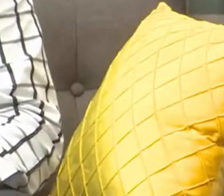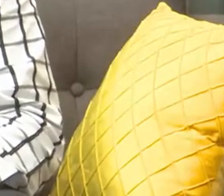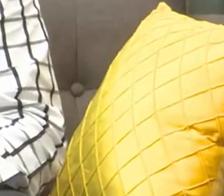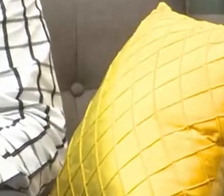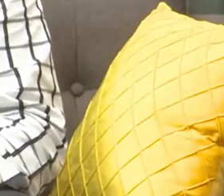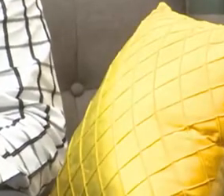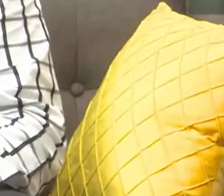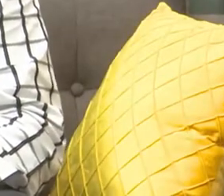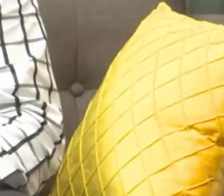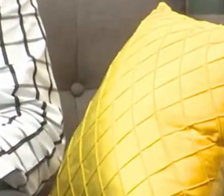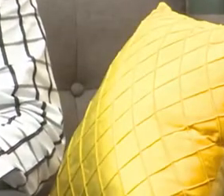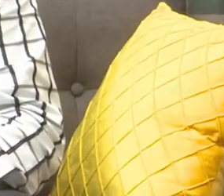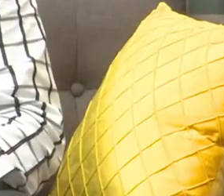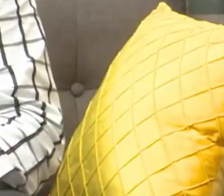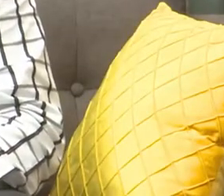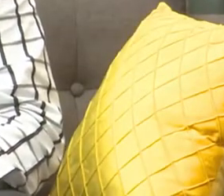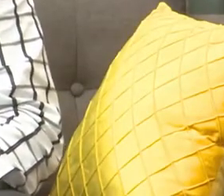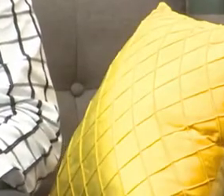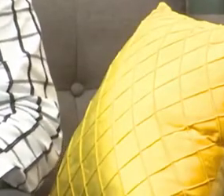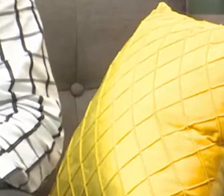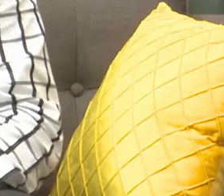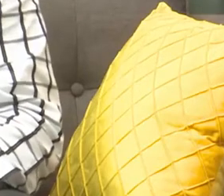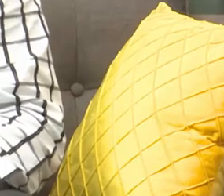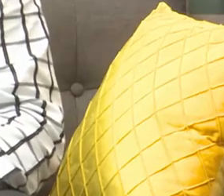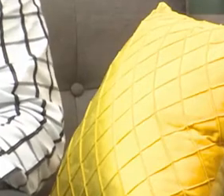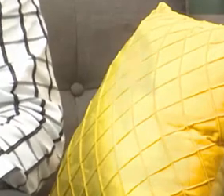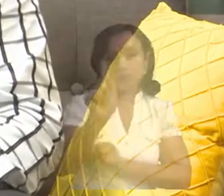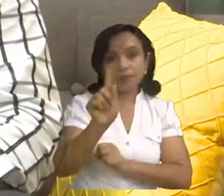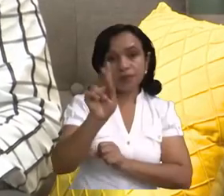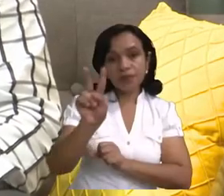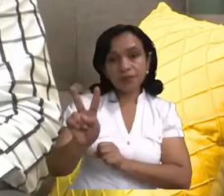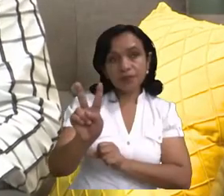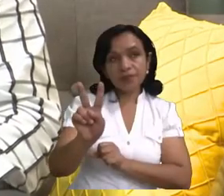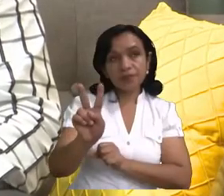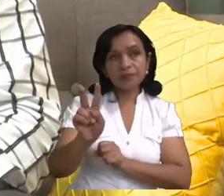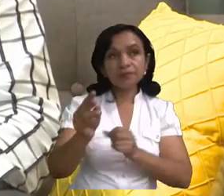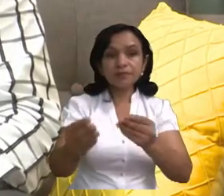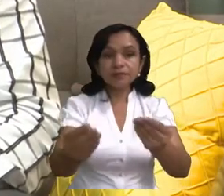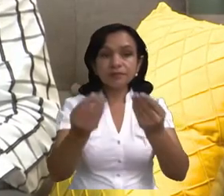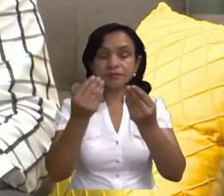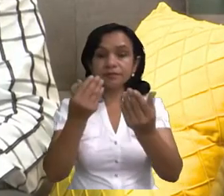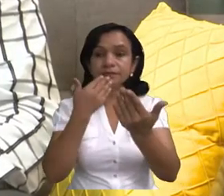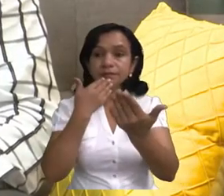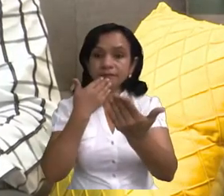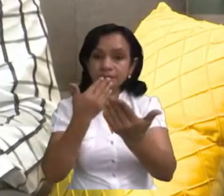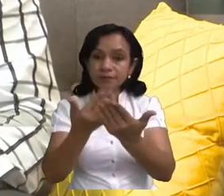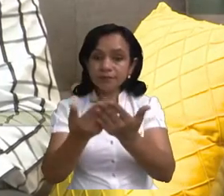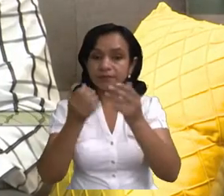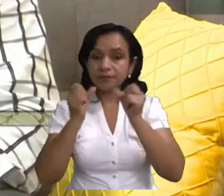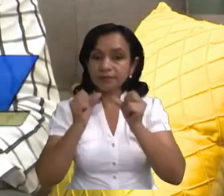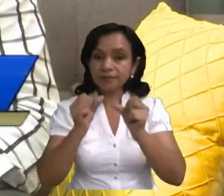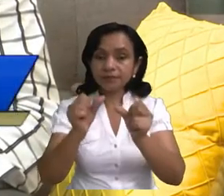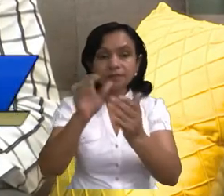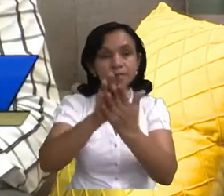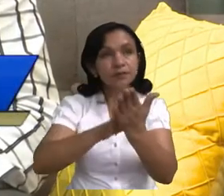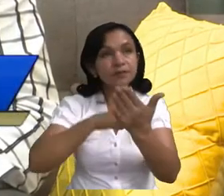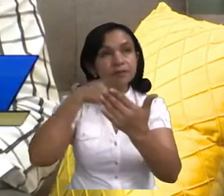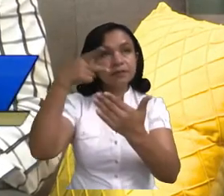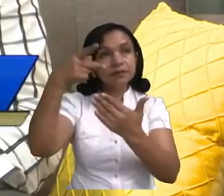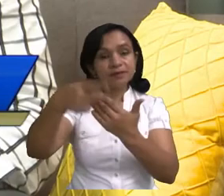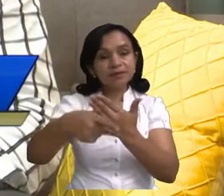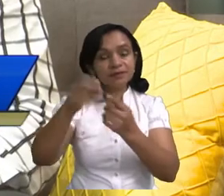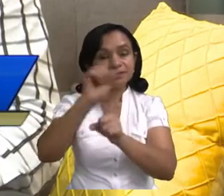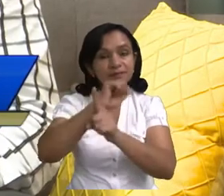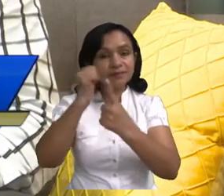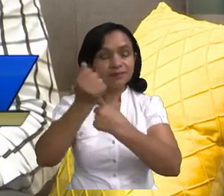Muchísimas gracias por continuar en sintonía del canal parlamentario y muchísimas gracias por continuar acompañándonos en su programa desde el